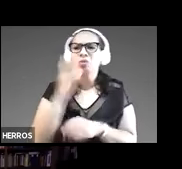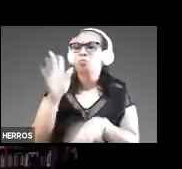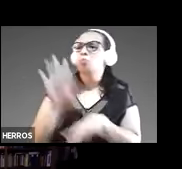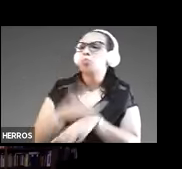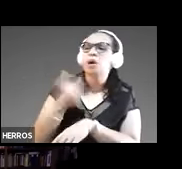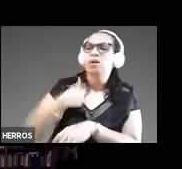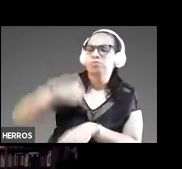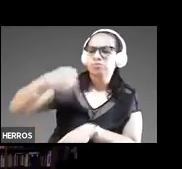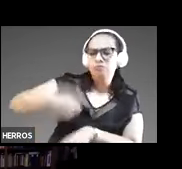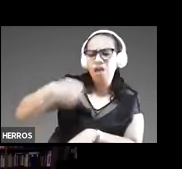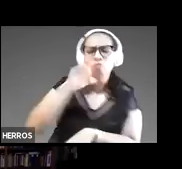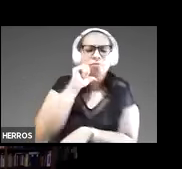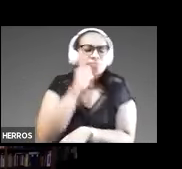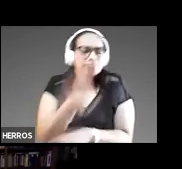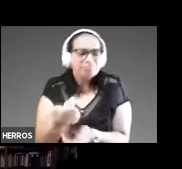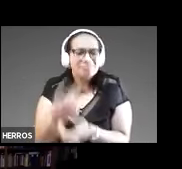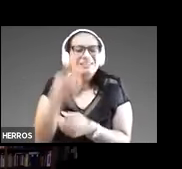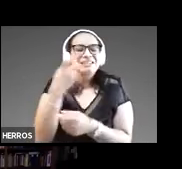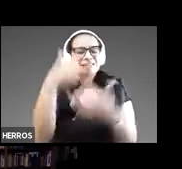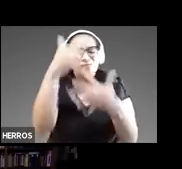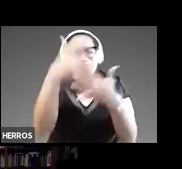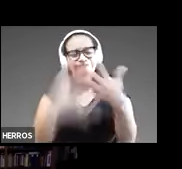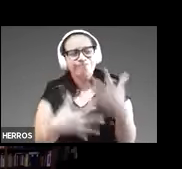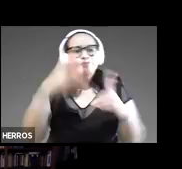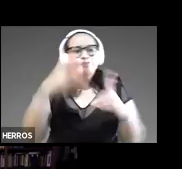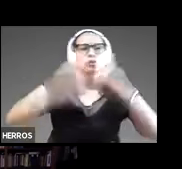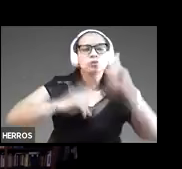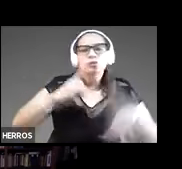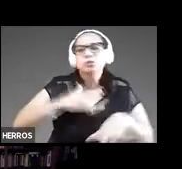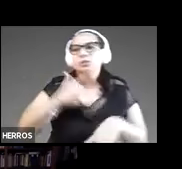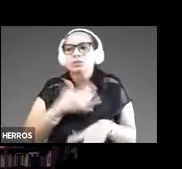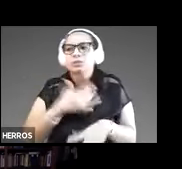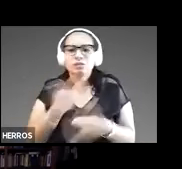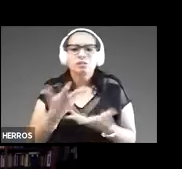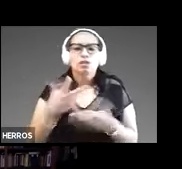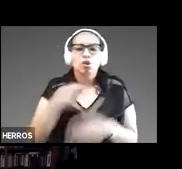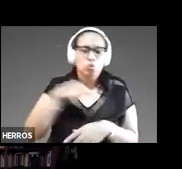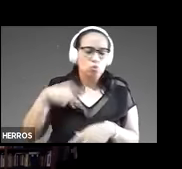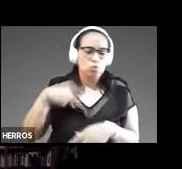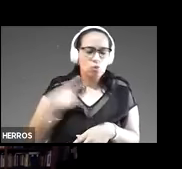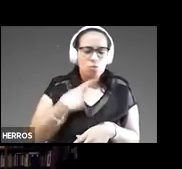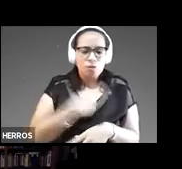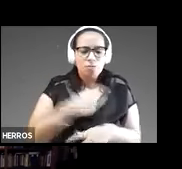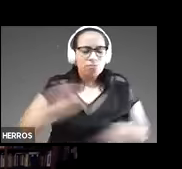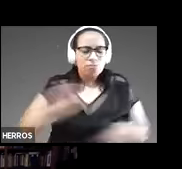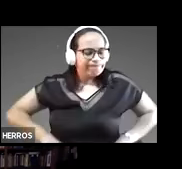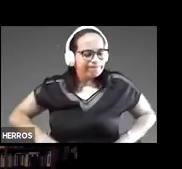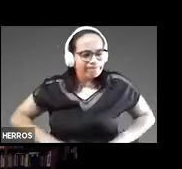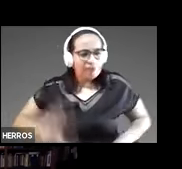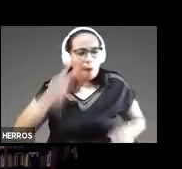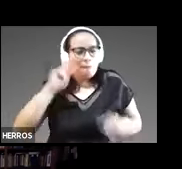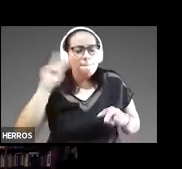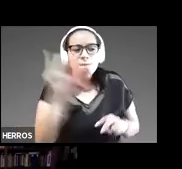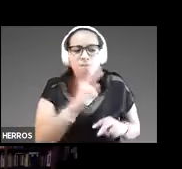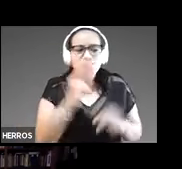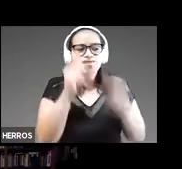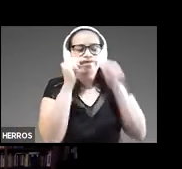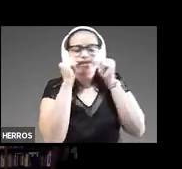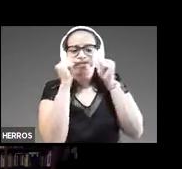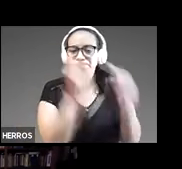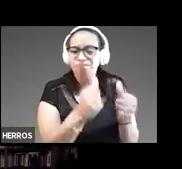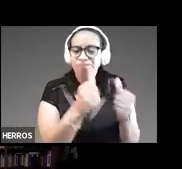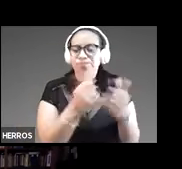esta gran gama de incertidumbre en la que nosotros tenemos que tener una capacidad de ver, de atender, y no